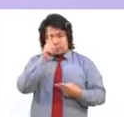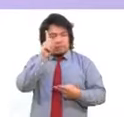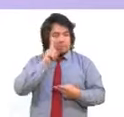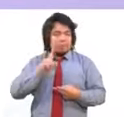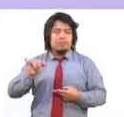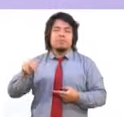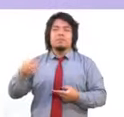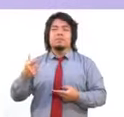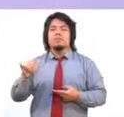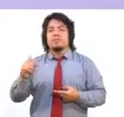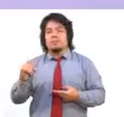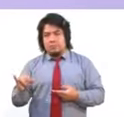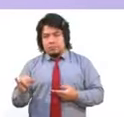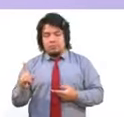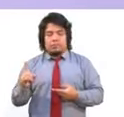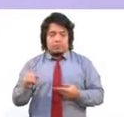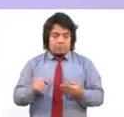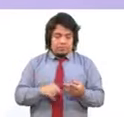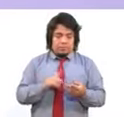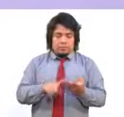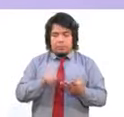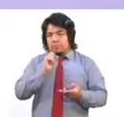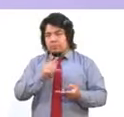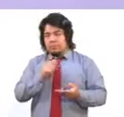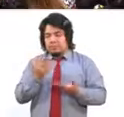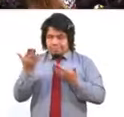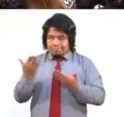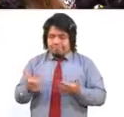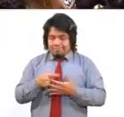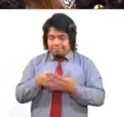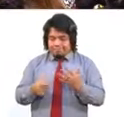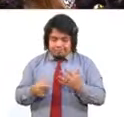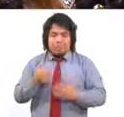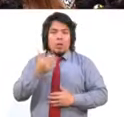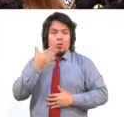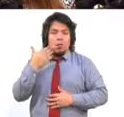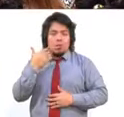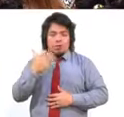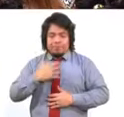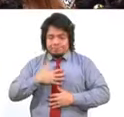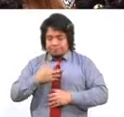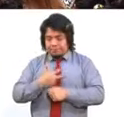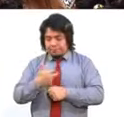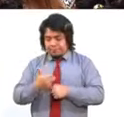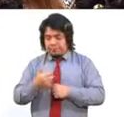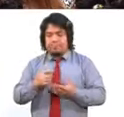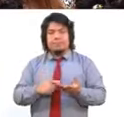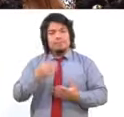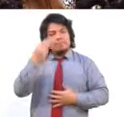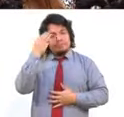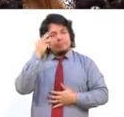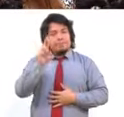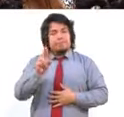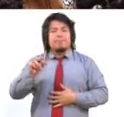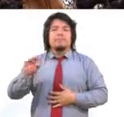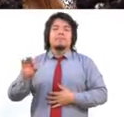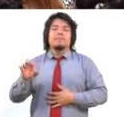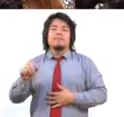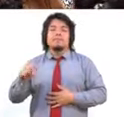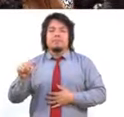Ingrid Gómez, también secretaria, gracias, muy amable por la invitación, la maestra Marcela Figueroa, también